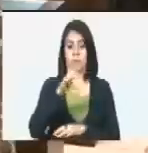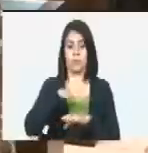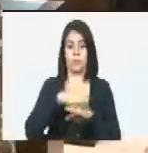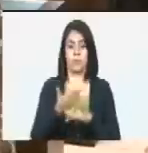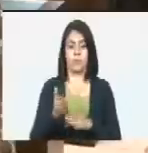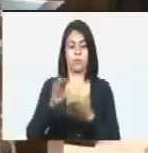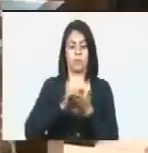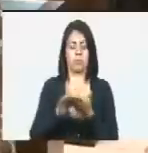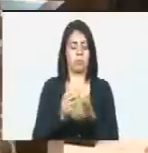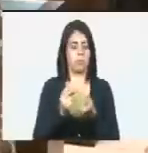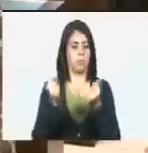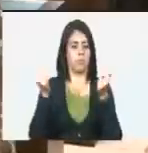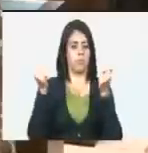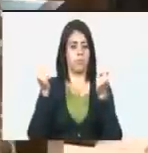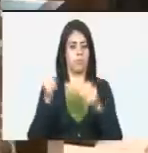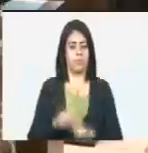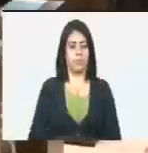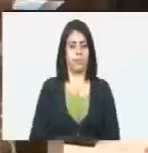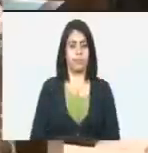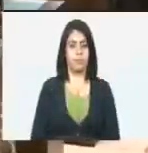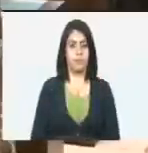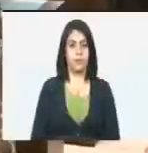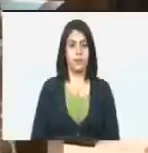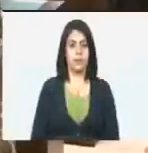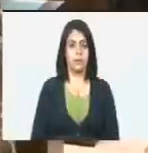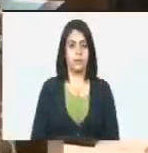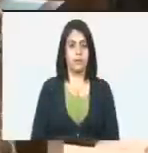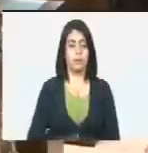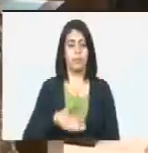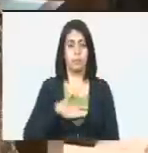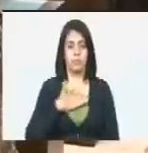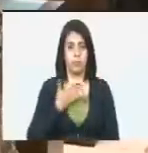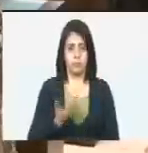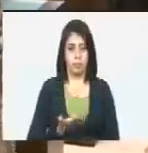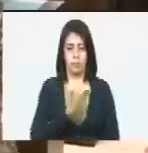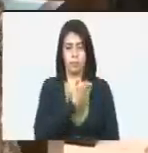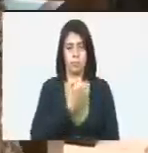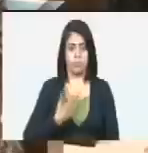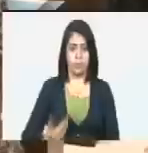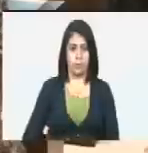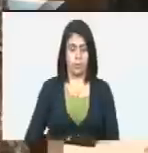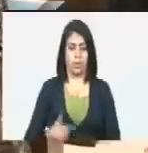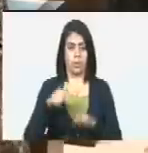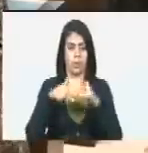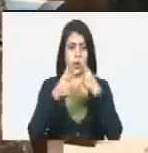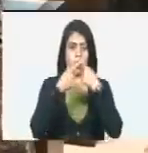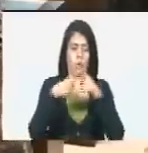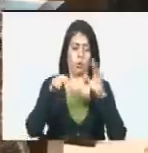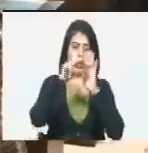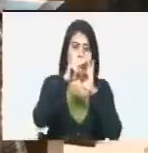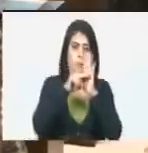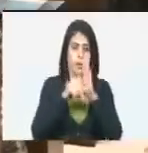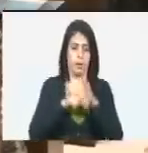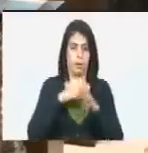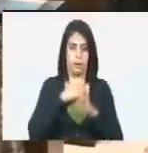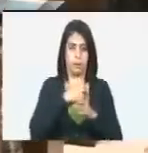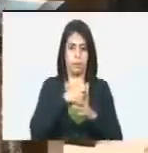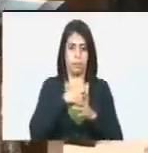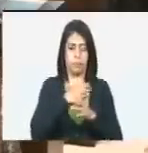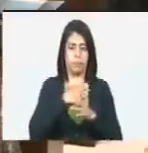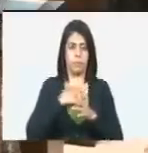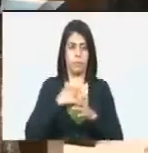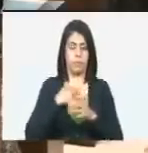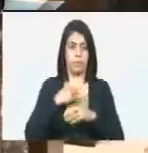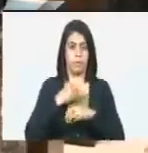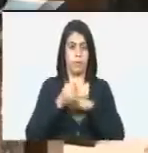esta situación. ¿Pudiera el presidente tomar otras medidas que están previstas